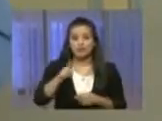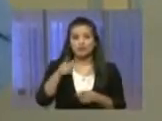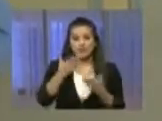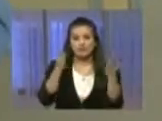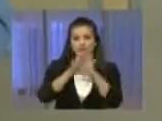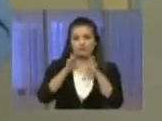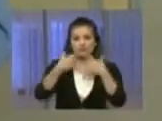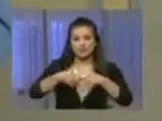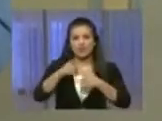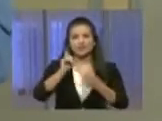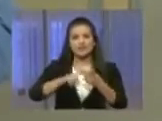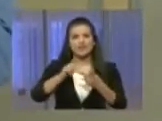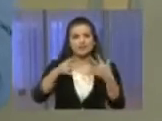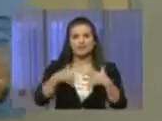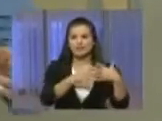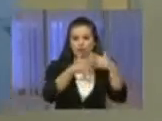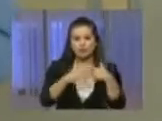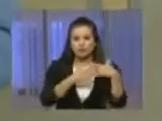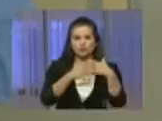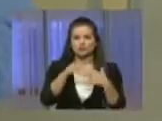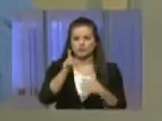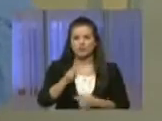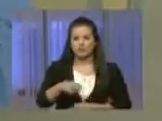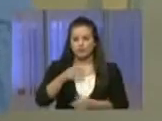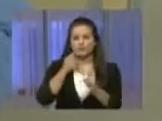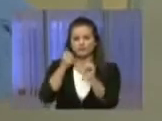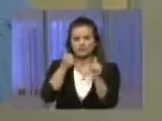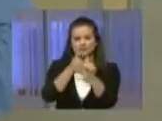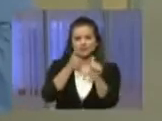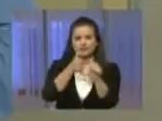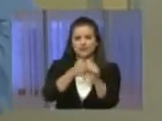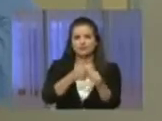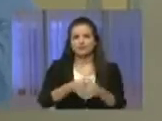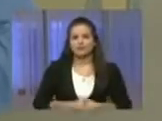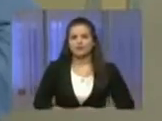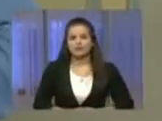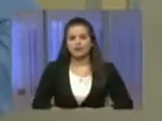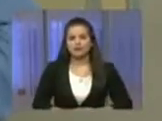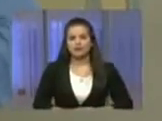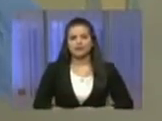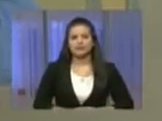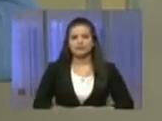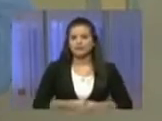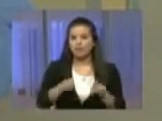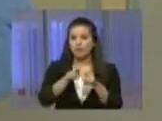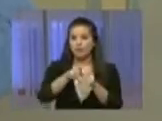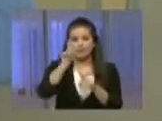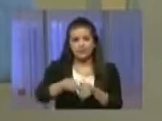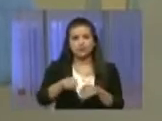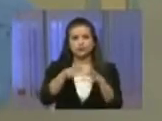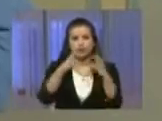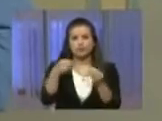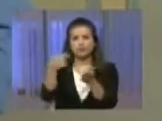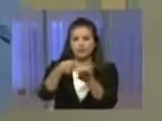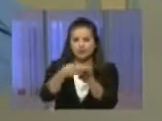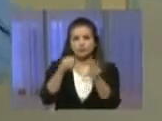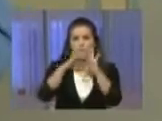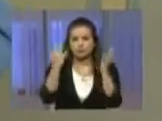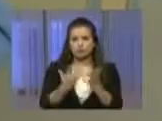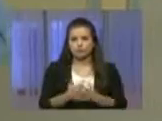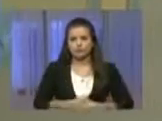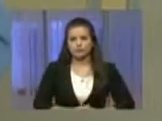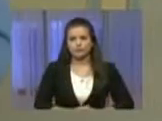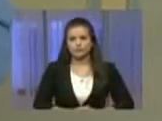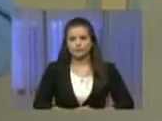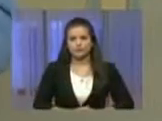Estados Unidos nos persiguen el mundo para evitar que Venezuela se recupere desde el punto de vista financiero a nivel mundial así como